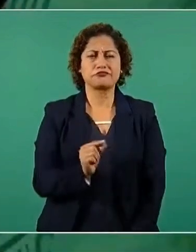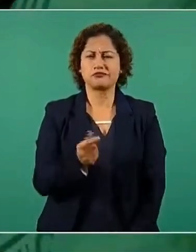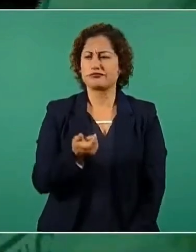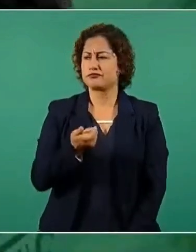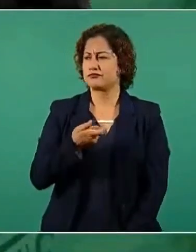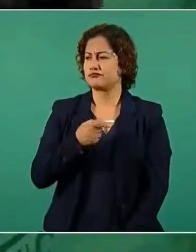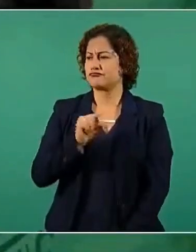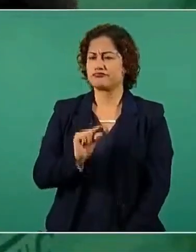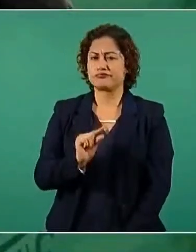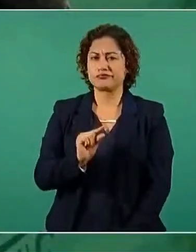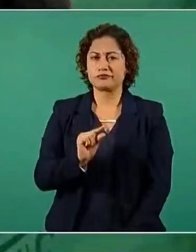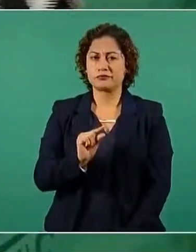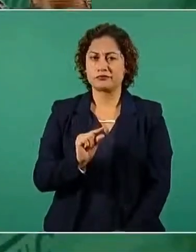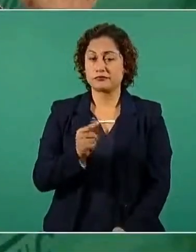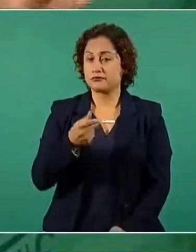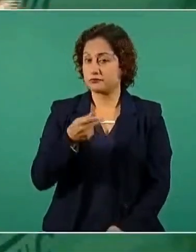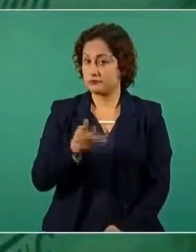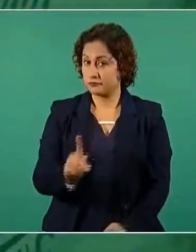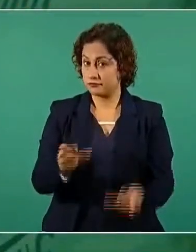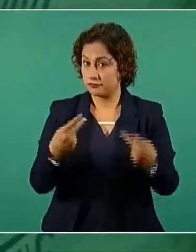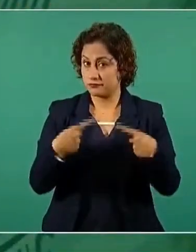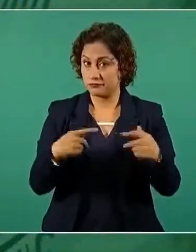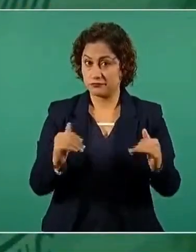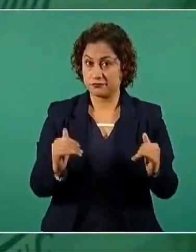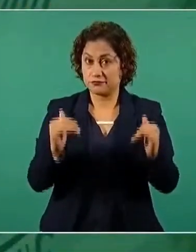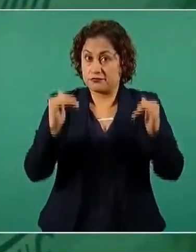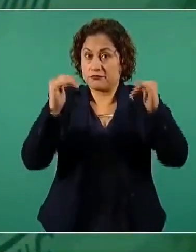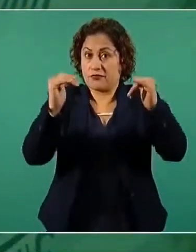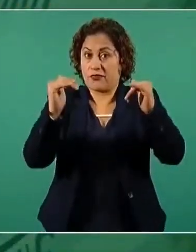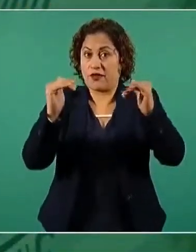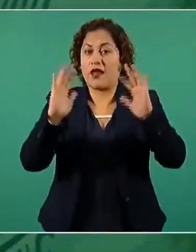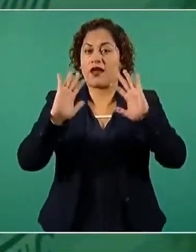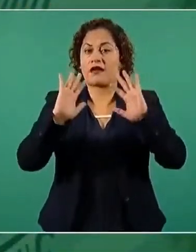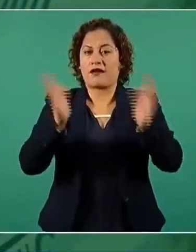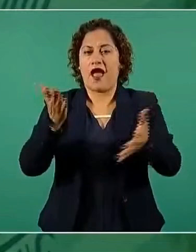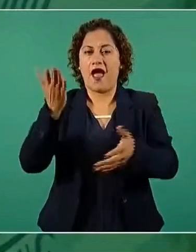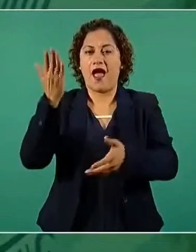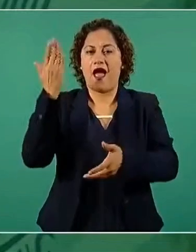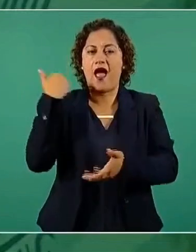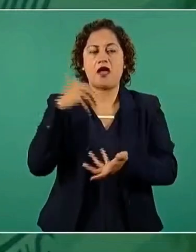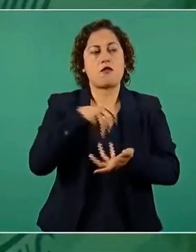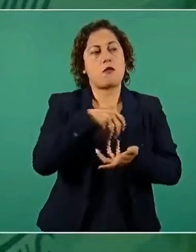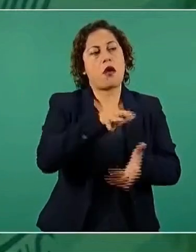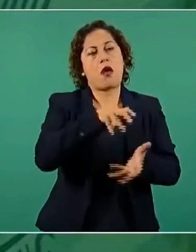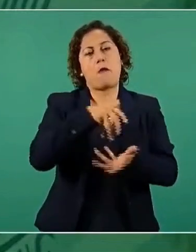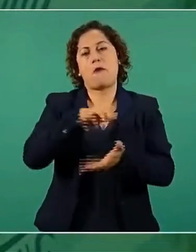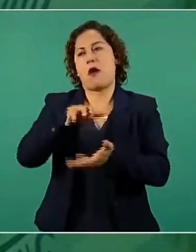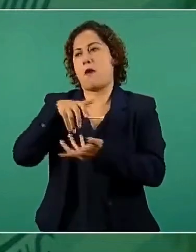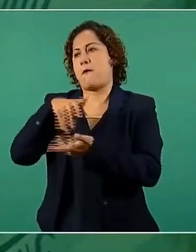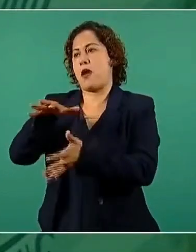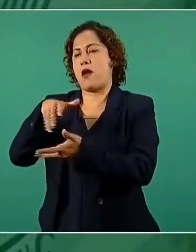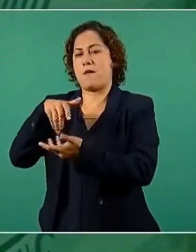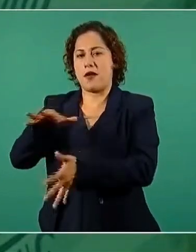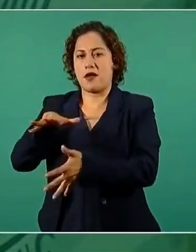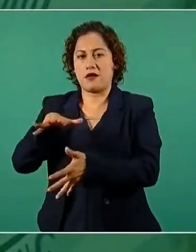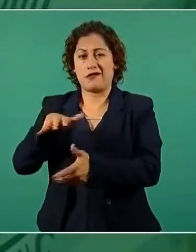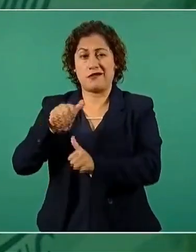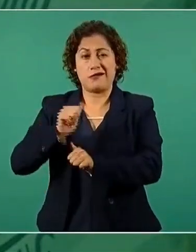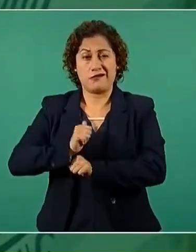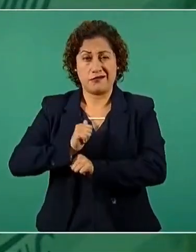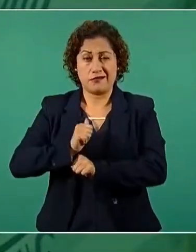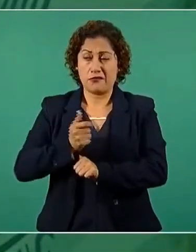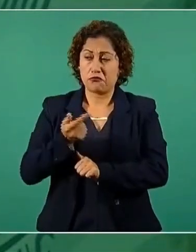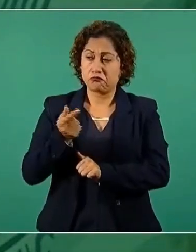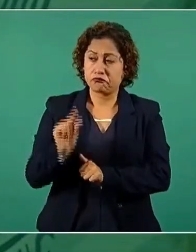Ya los de arriba se habían quedado con la mayor parte del tesoro.